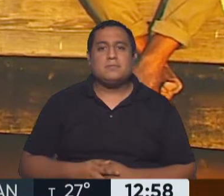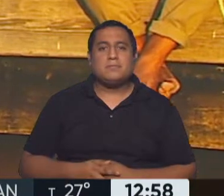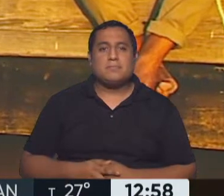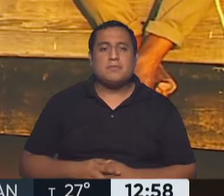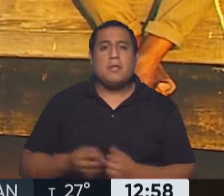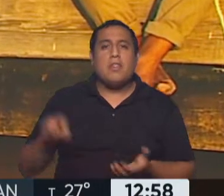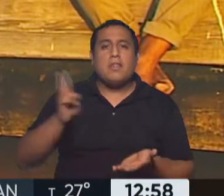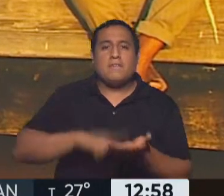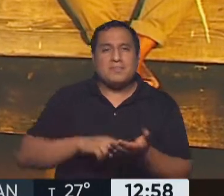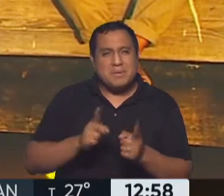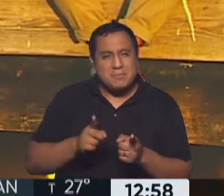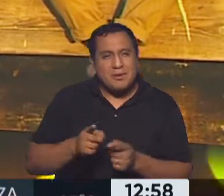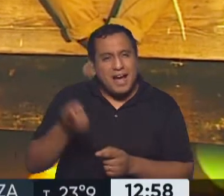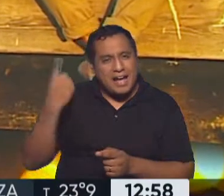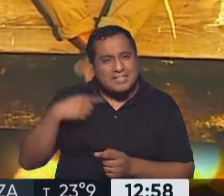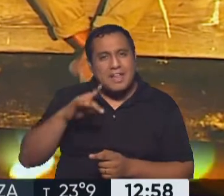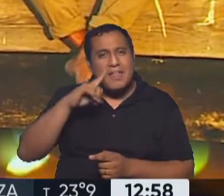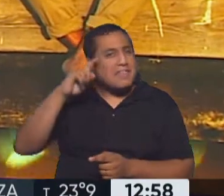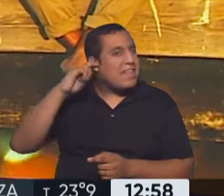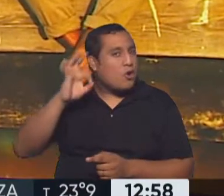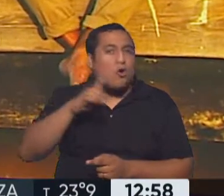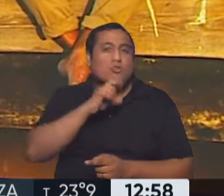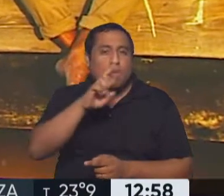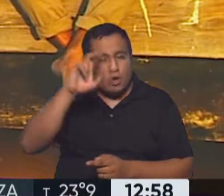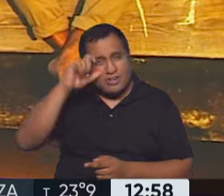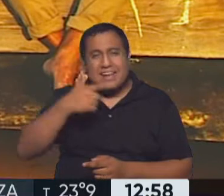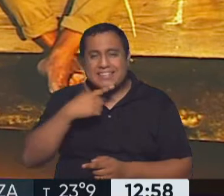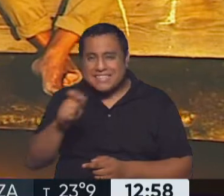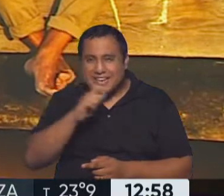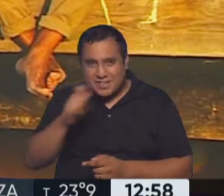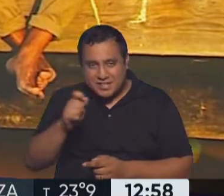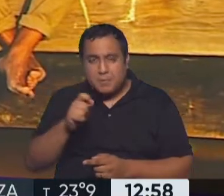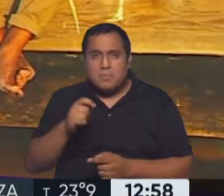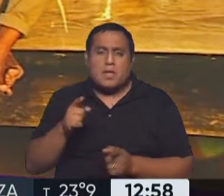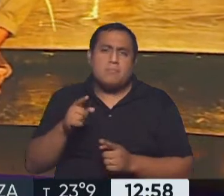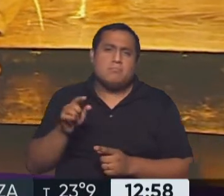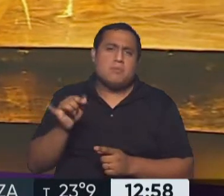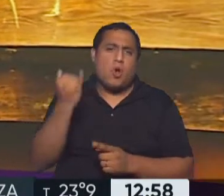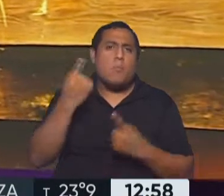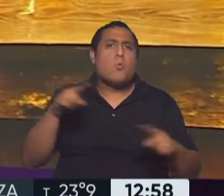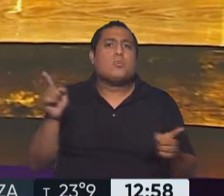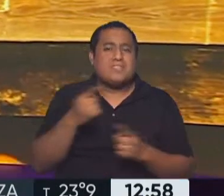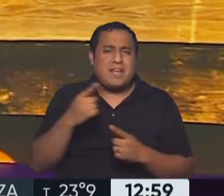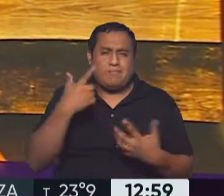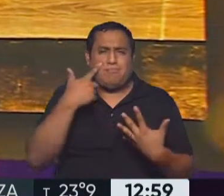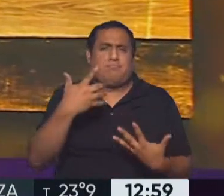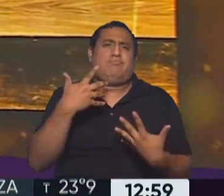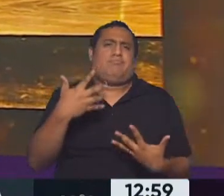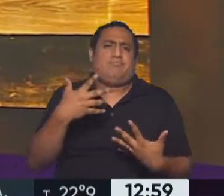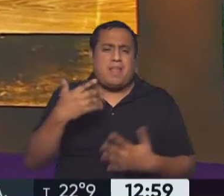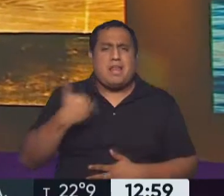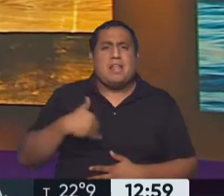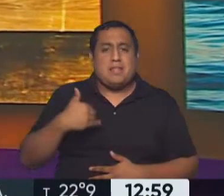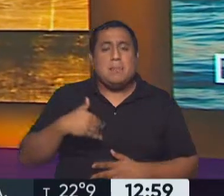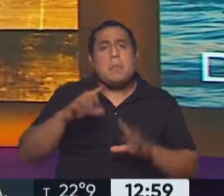Recuperamos ahora la entrevista que ayer tuvimos con Diego Torres, quizás la mayor estrella argentina de la música, reconocido en el